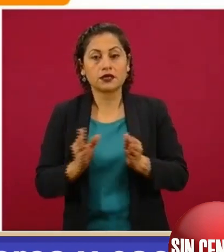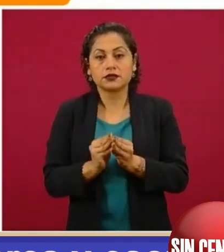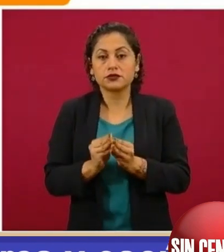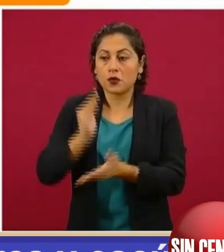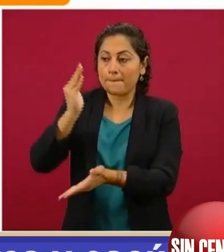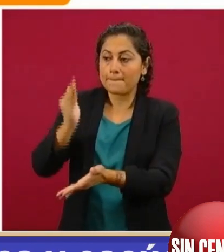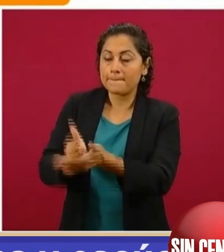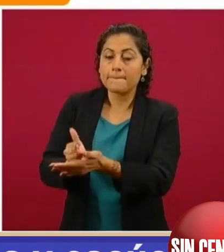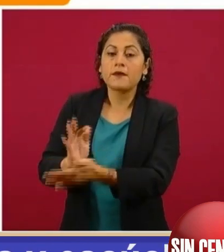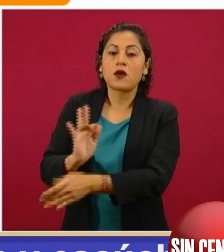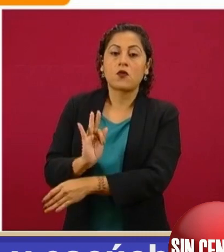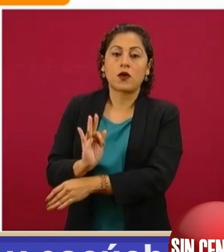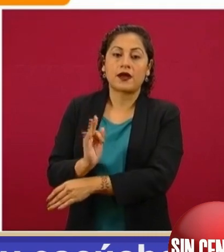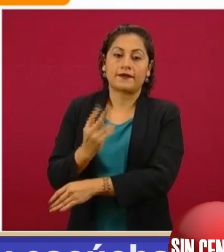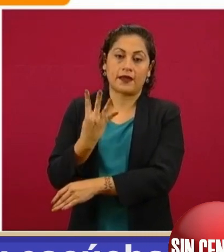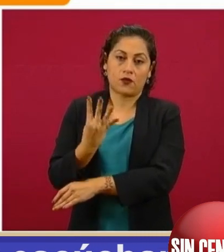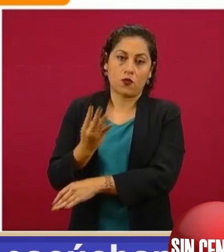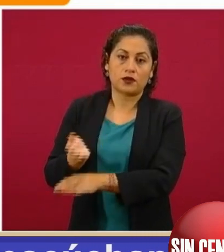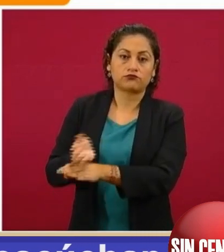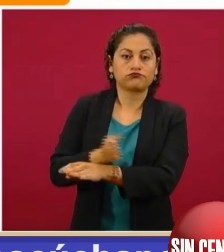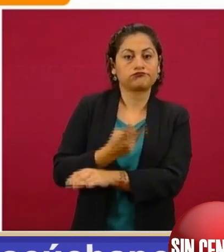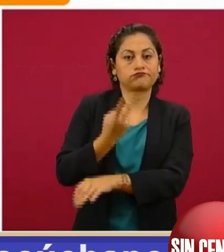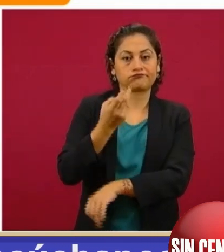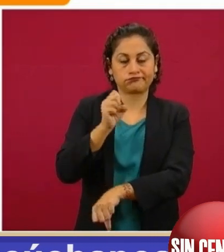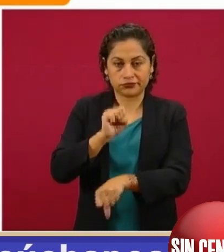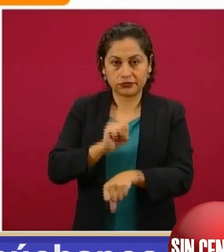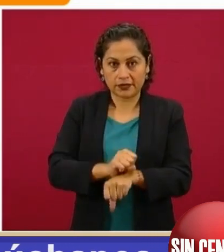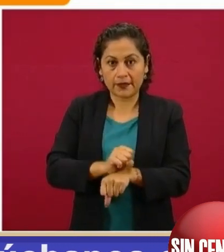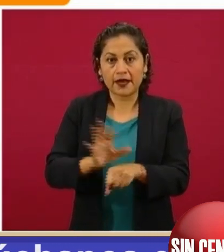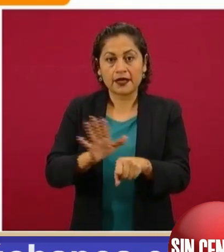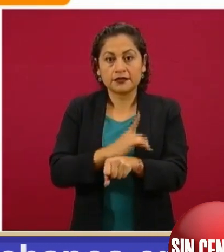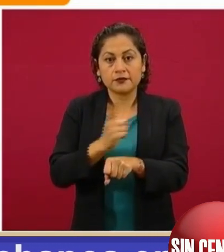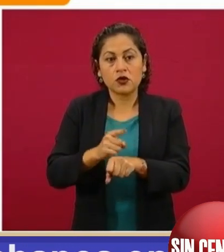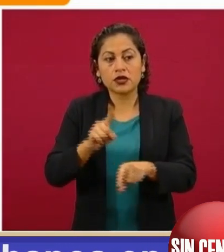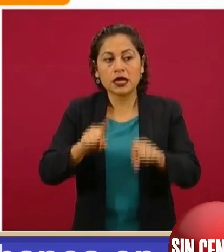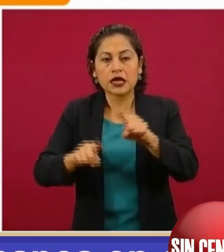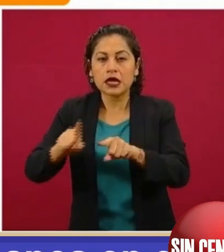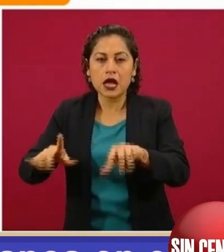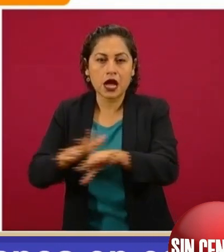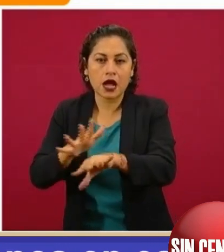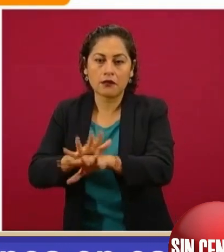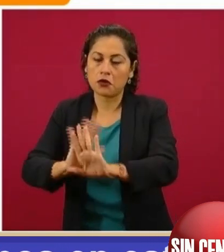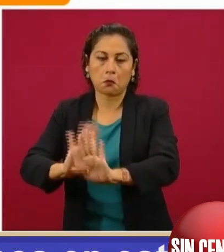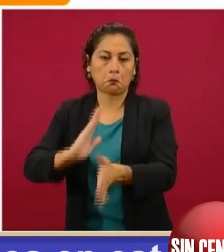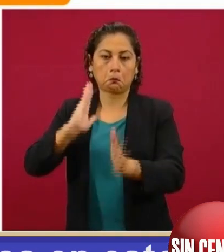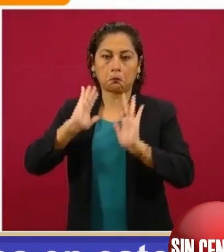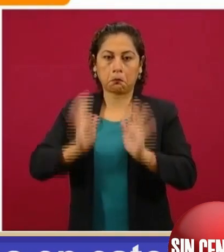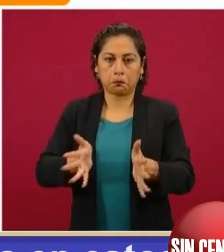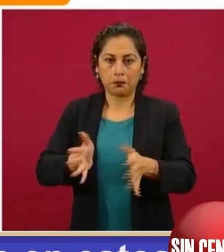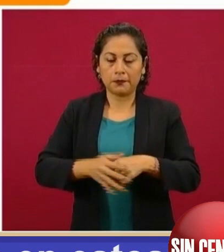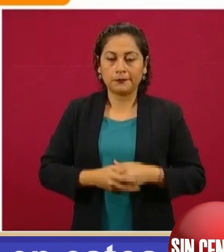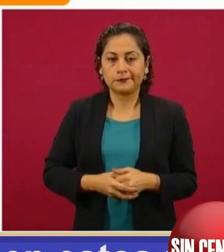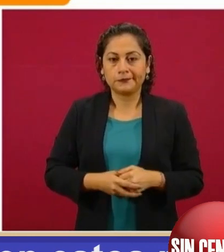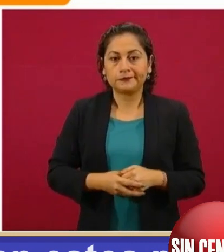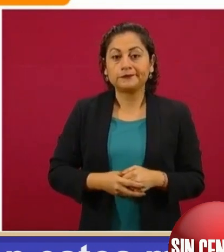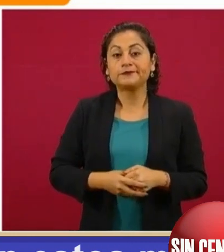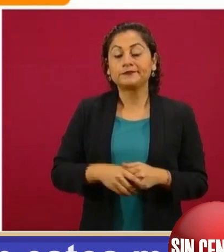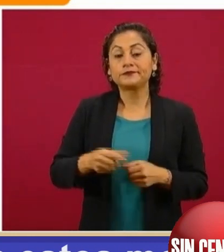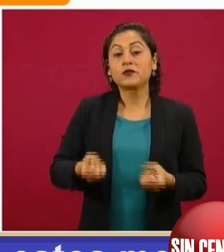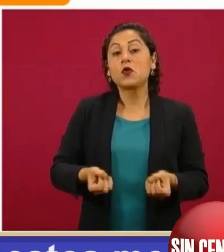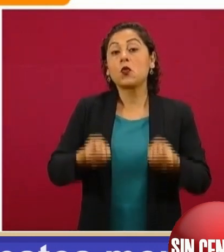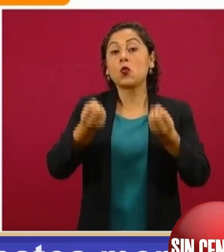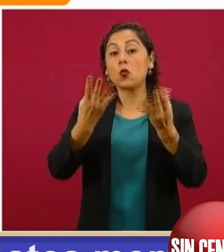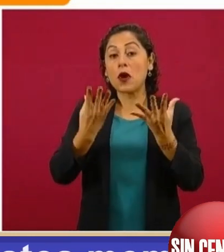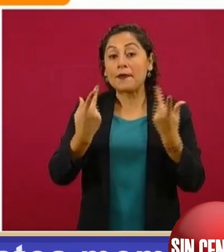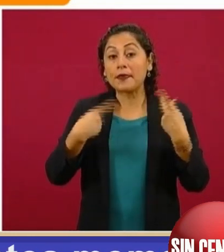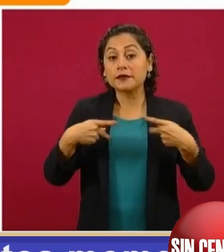decir, ya no hay flujo de datos relativos a lo que ocurrió en esas semanas. Y la cantidad de casos se representa por la